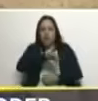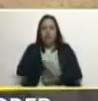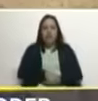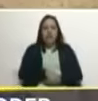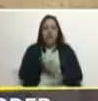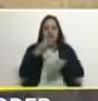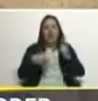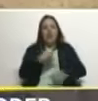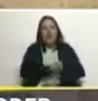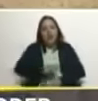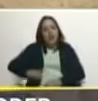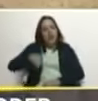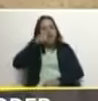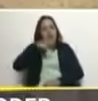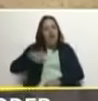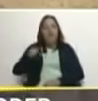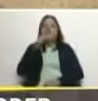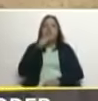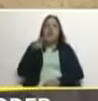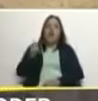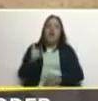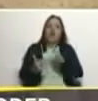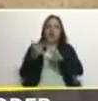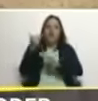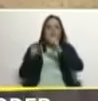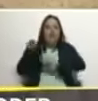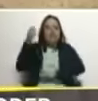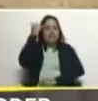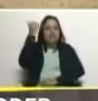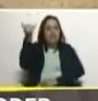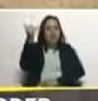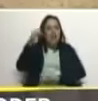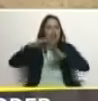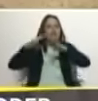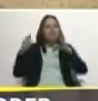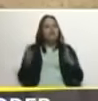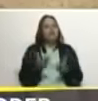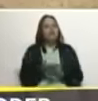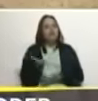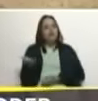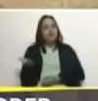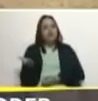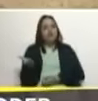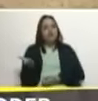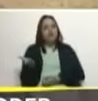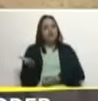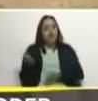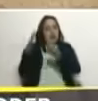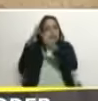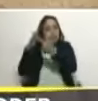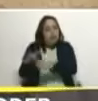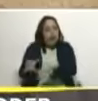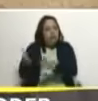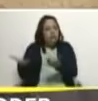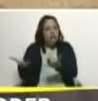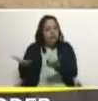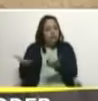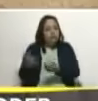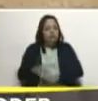hambruna. ¿Quiénes han construido ese tipo de tesis en el mundo? Los imperios